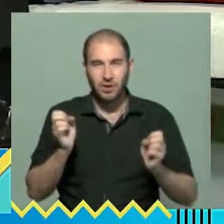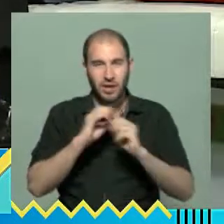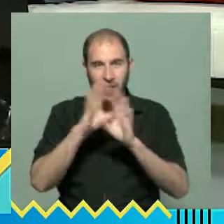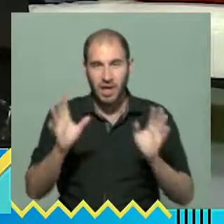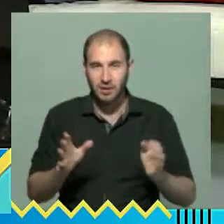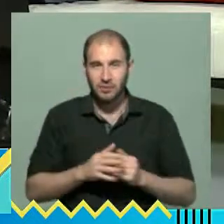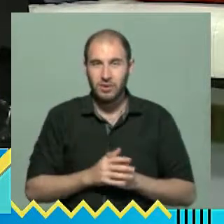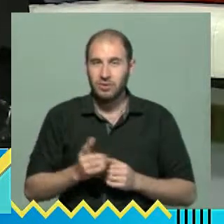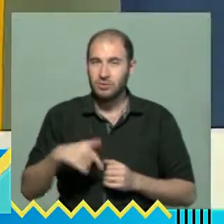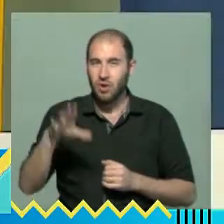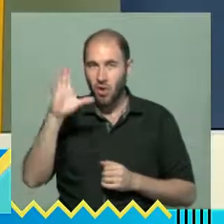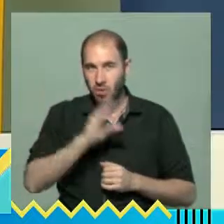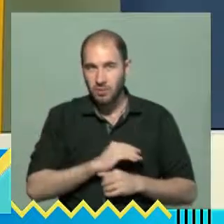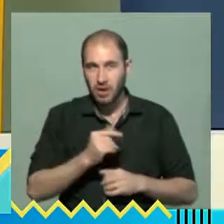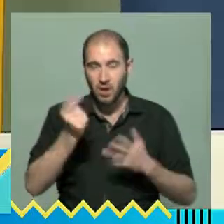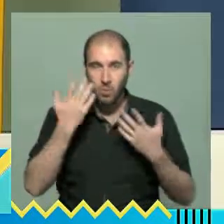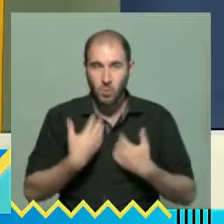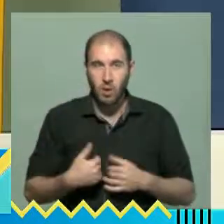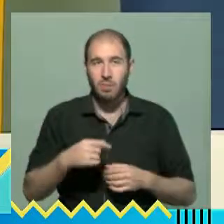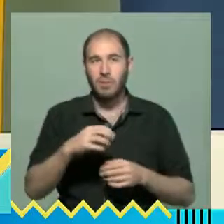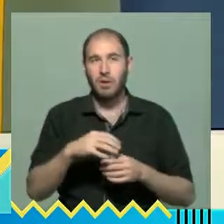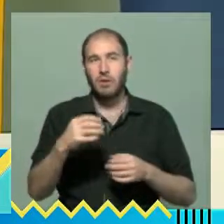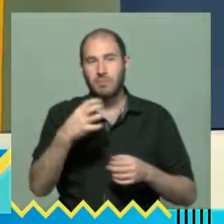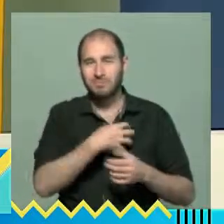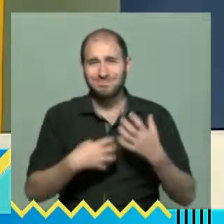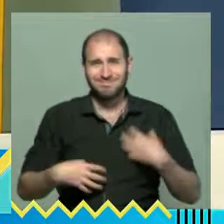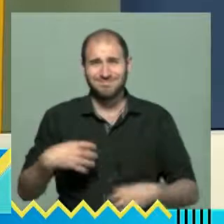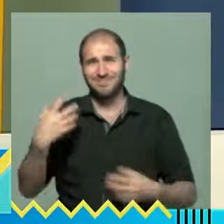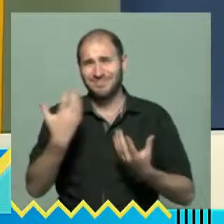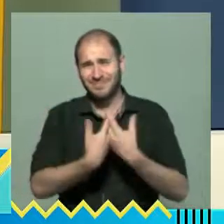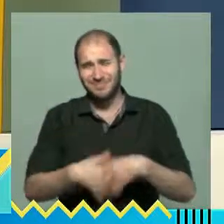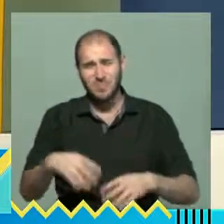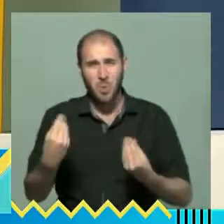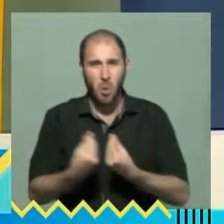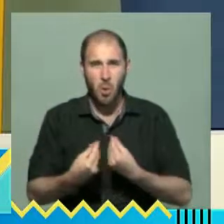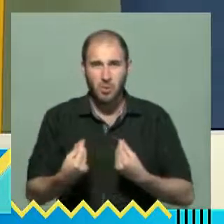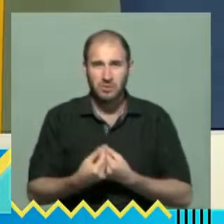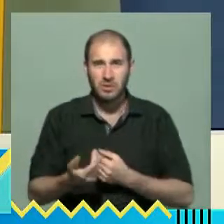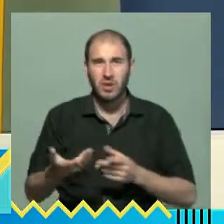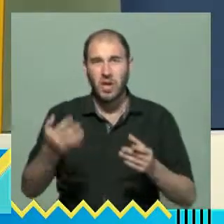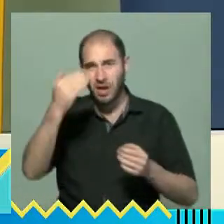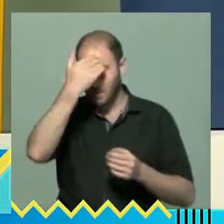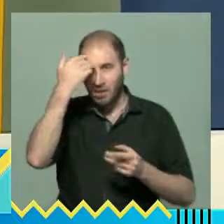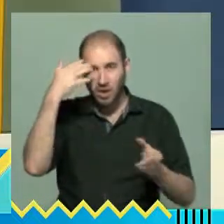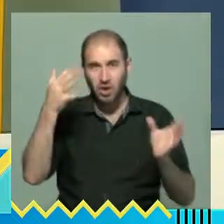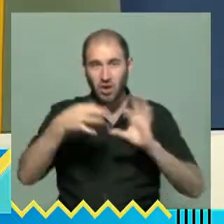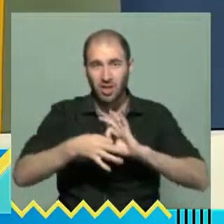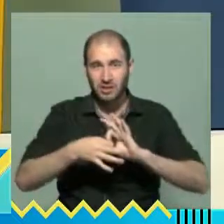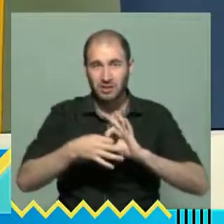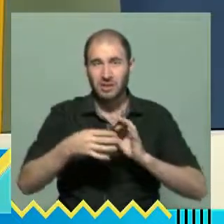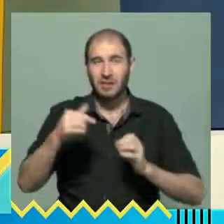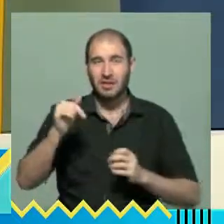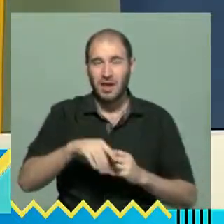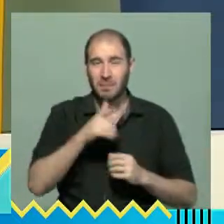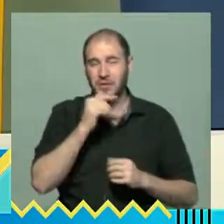sin embargo nos olvidamos que tenemos un cuerpo calloso con 250.000 millones de conexiones sinápticas que nos conecta un hemisferio con el otro, al que no le pasamos